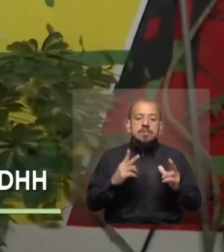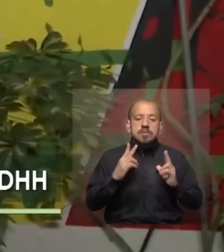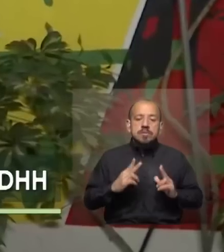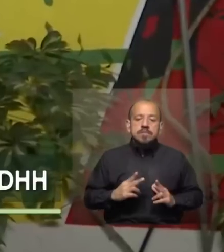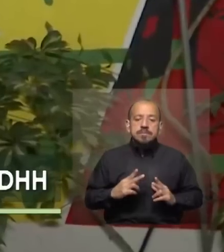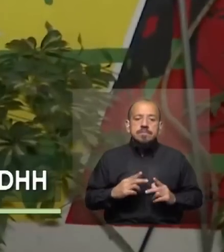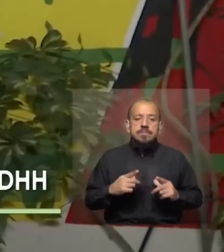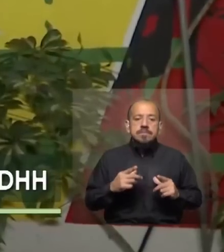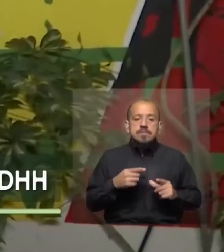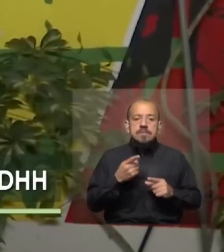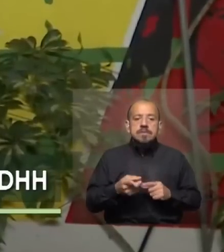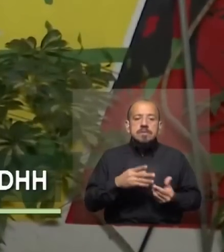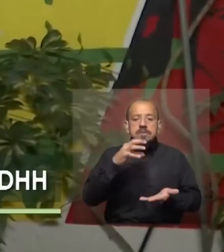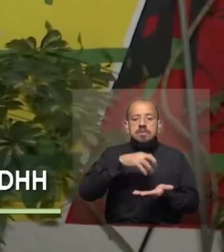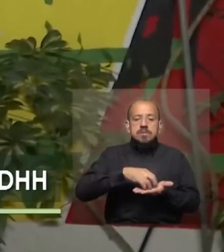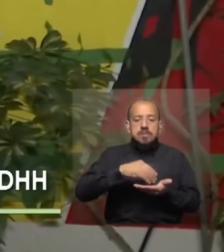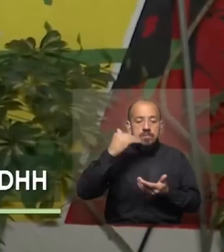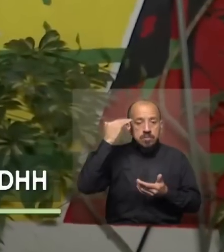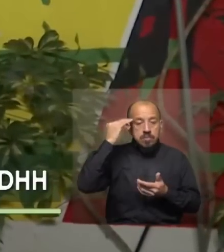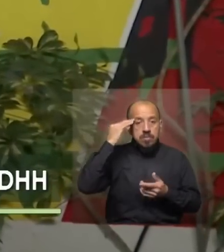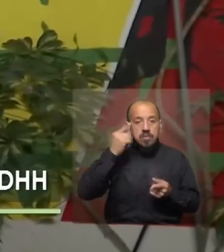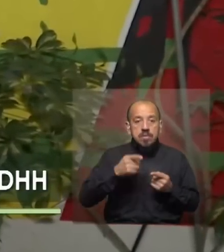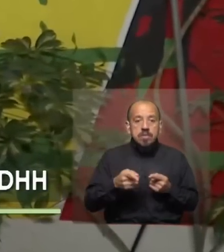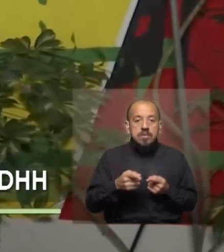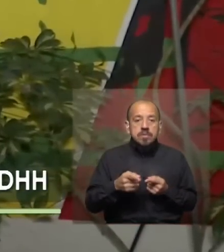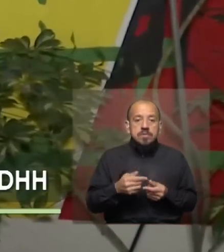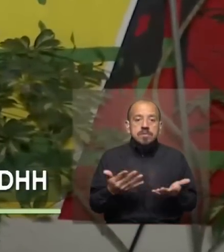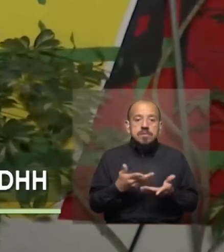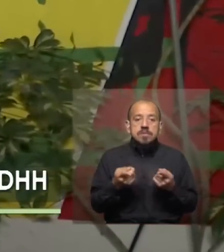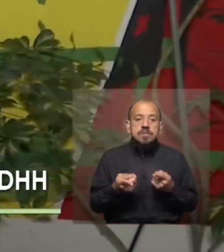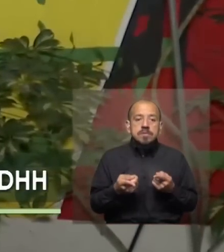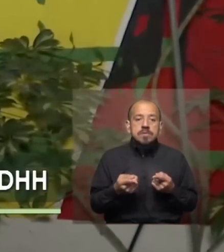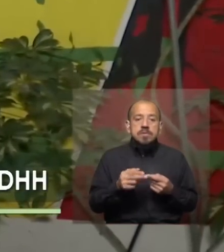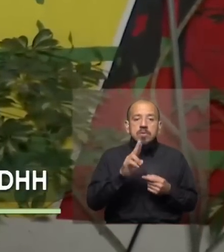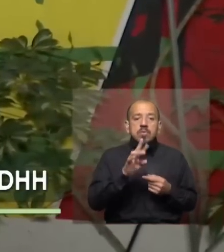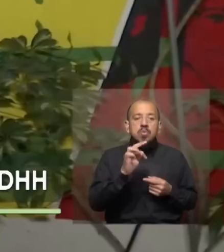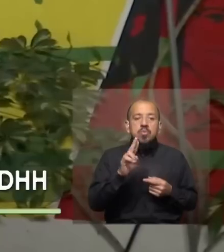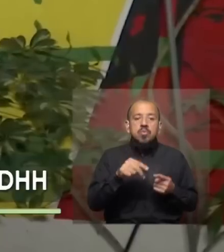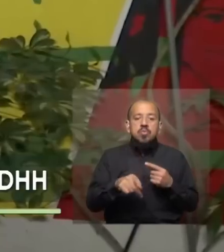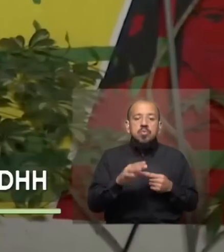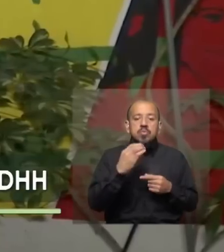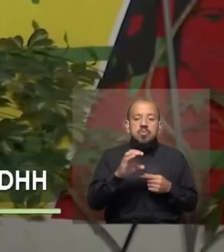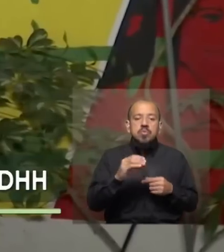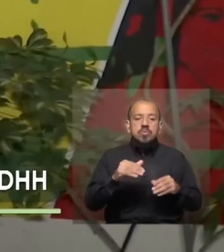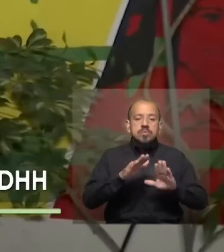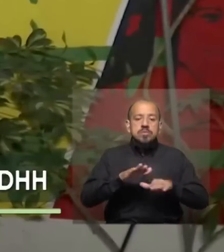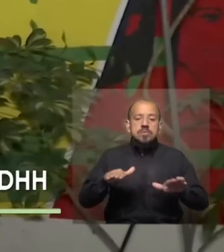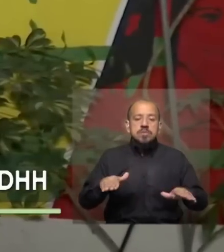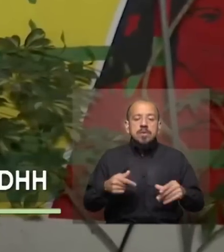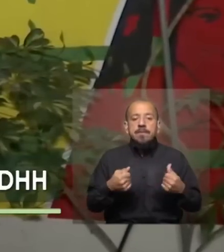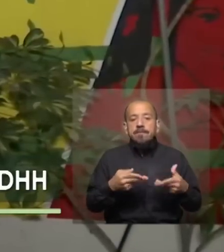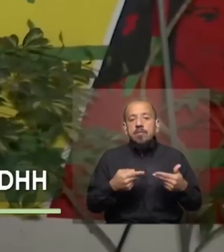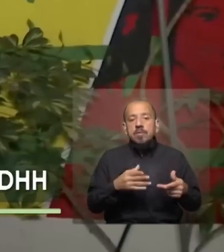que se declare sitio de memoria una zona donde actualmente hay una utu y un club de Baby fútbol pero que antes